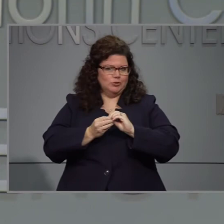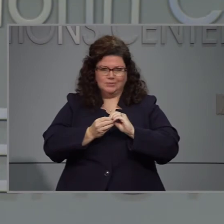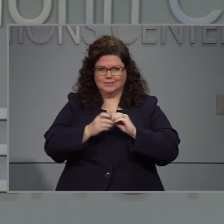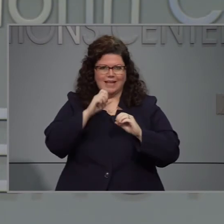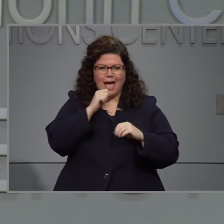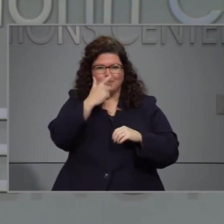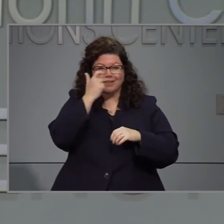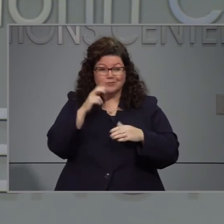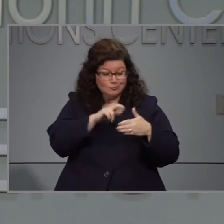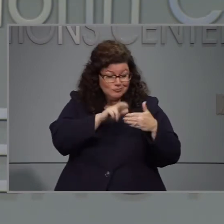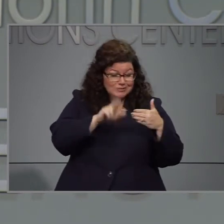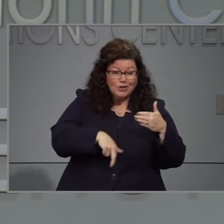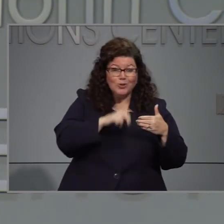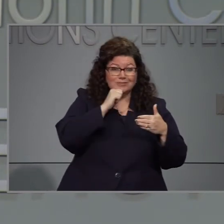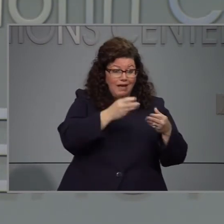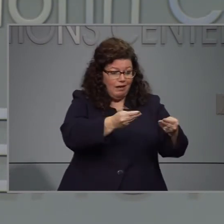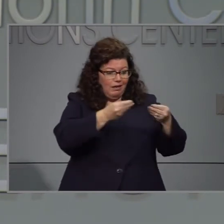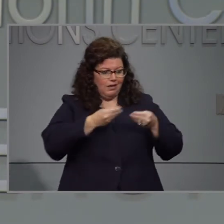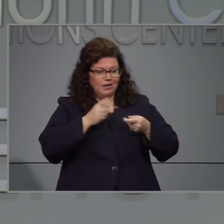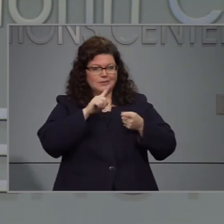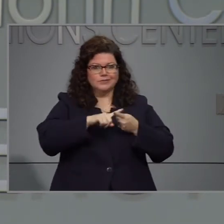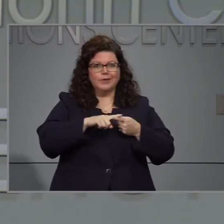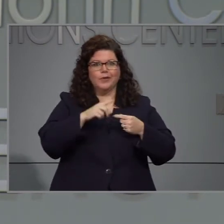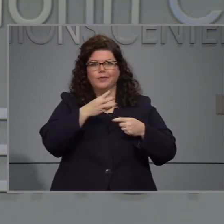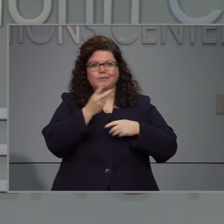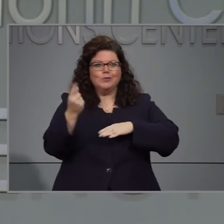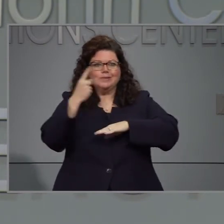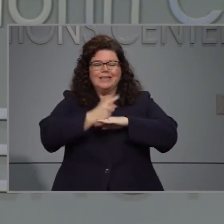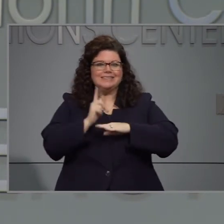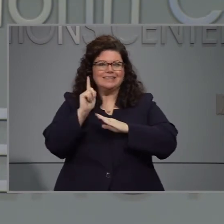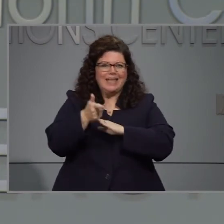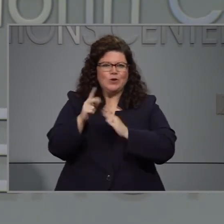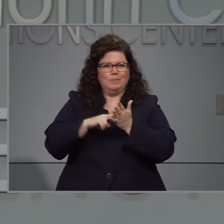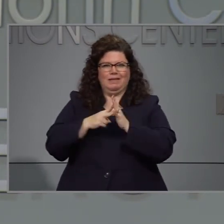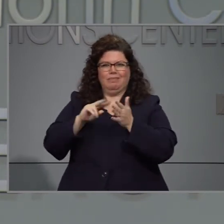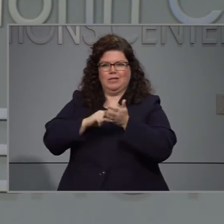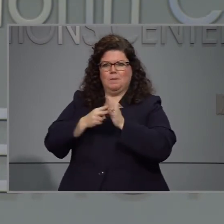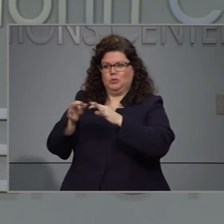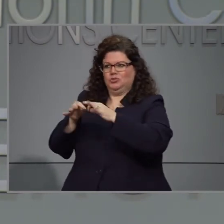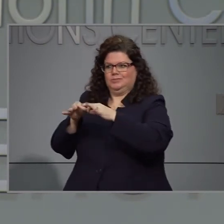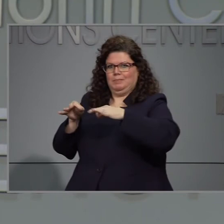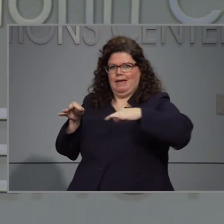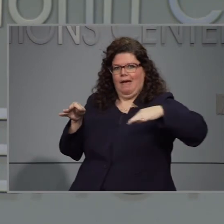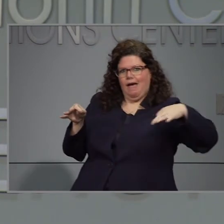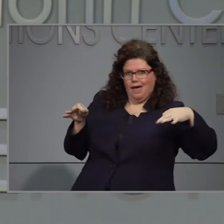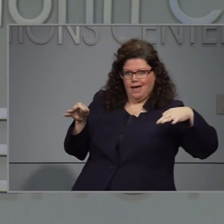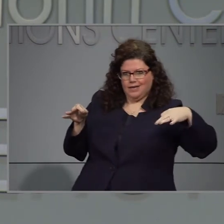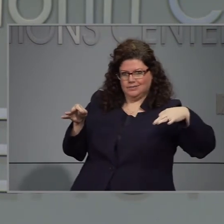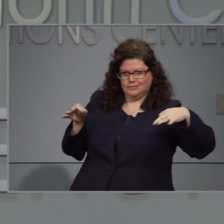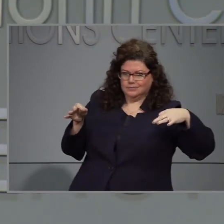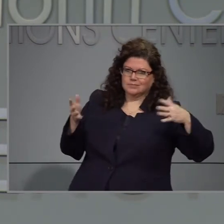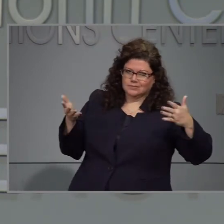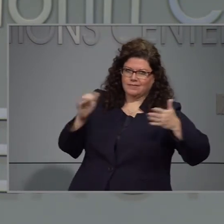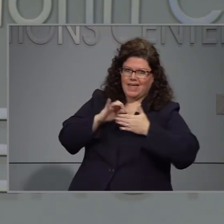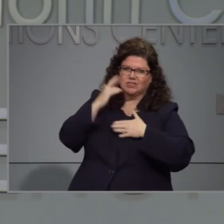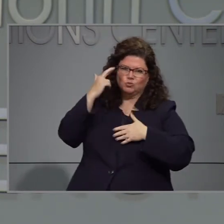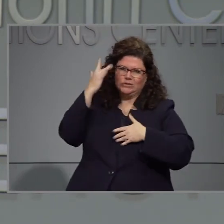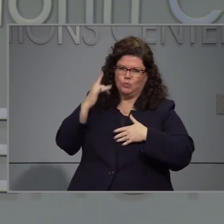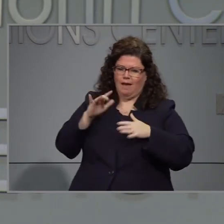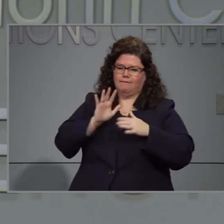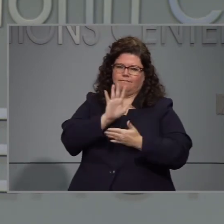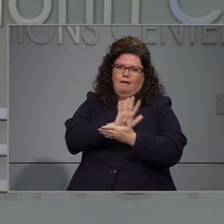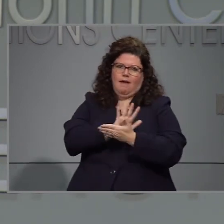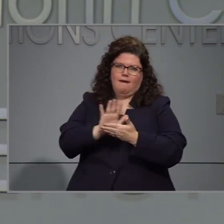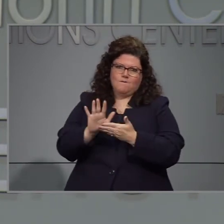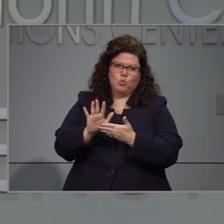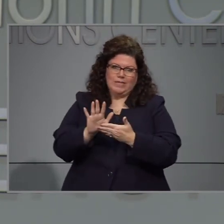Salud y Servicios Humanos recomendó esto. Creo que la doctora Cohen habló al respecto anteriormente. Y sí, estabilización es bueno, pero como dijo